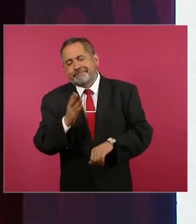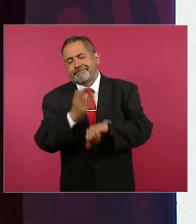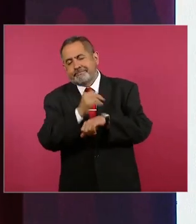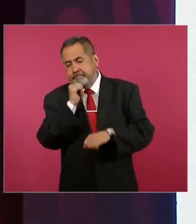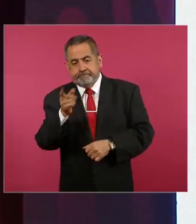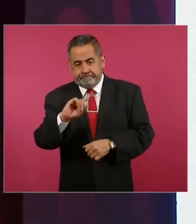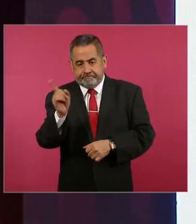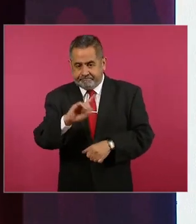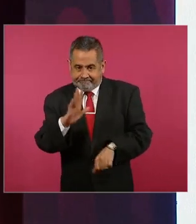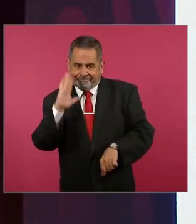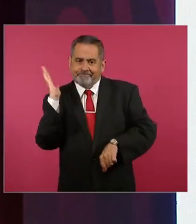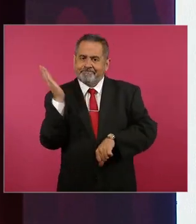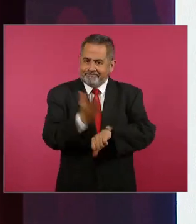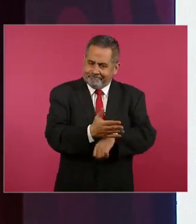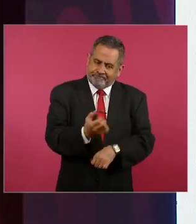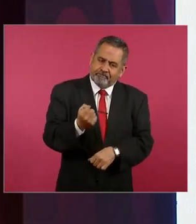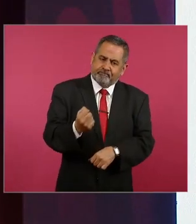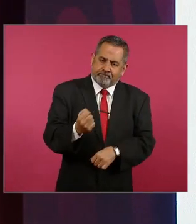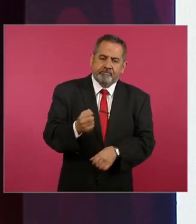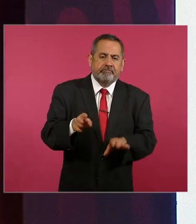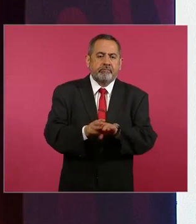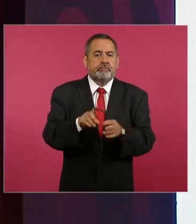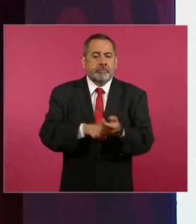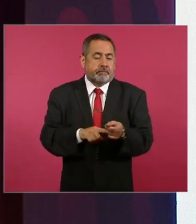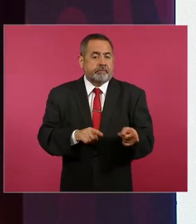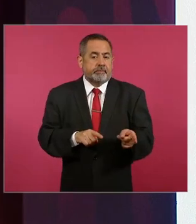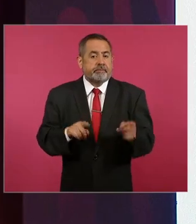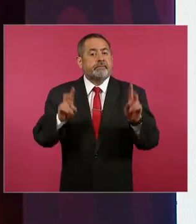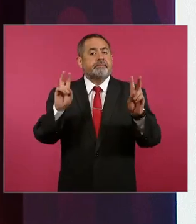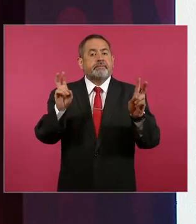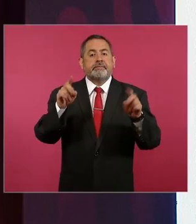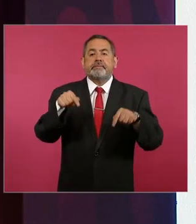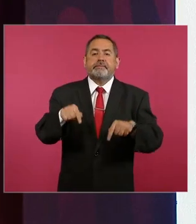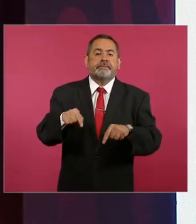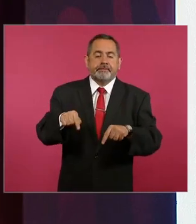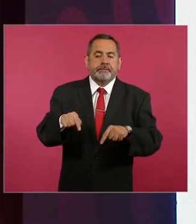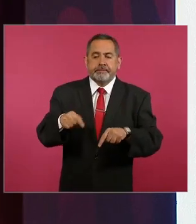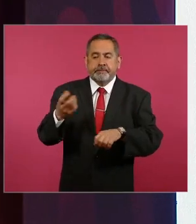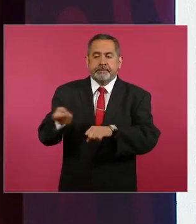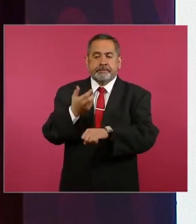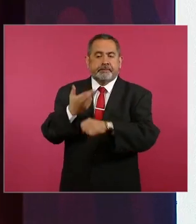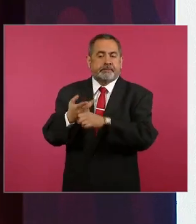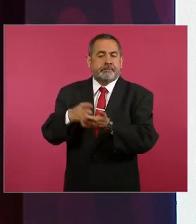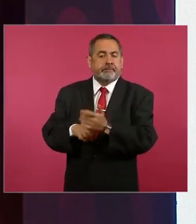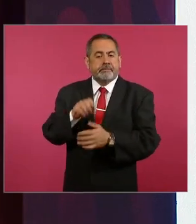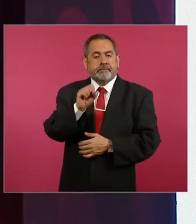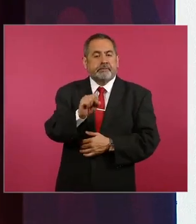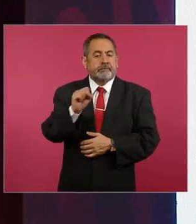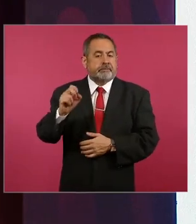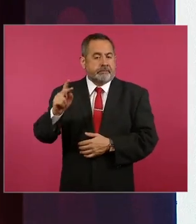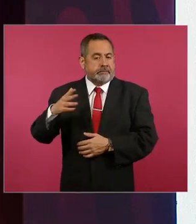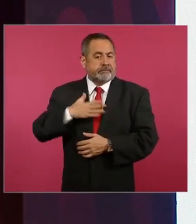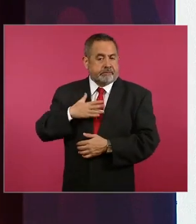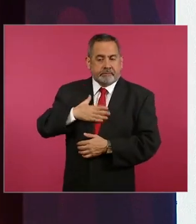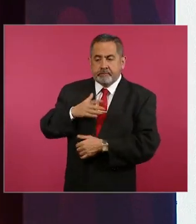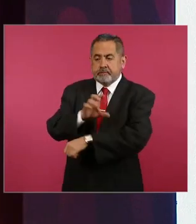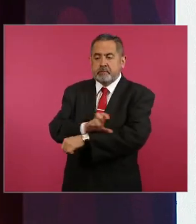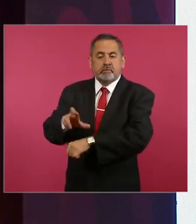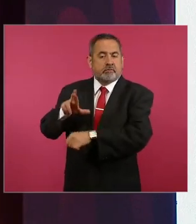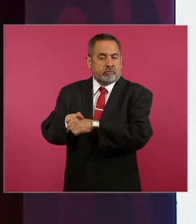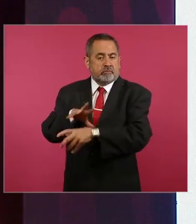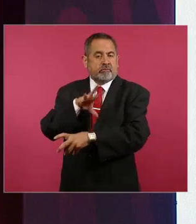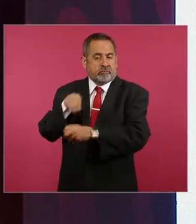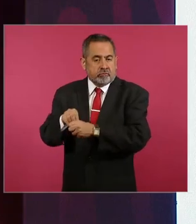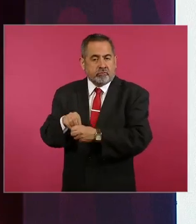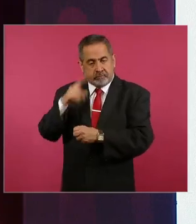y el tema de lo que corresponde a la Secretaría de Seguridad, de la coordinación de las